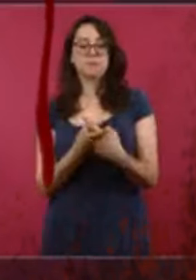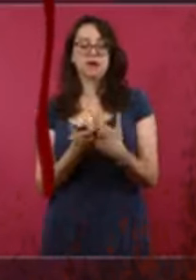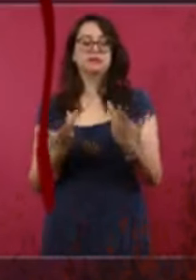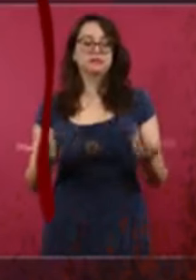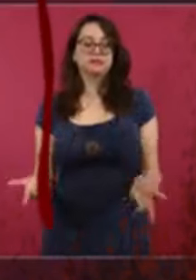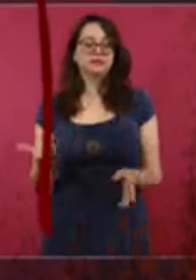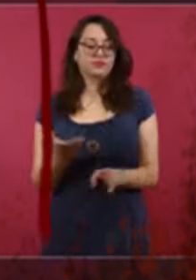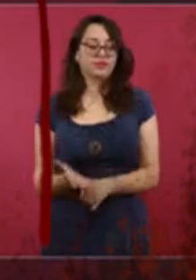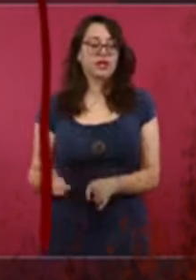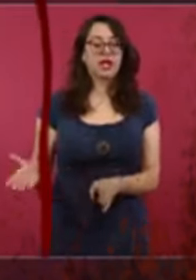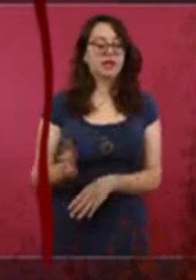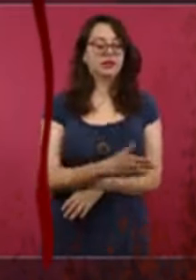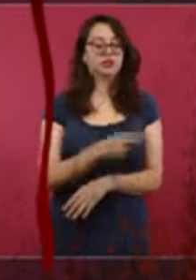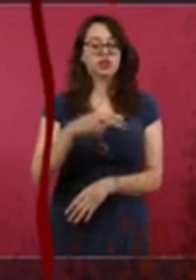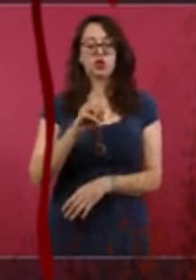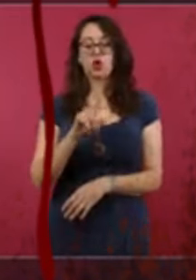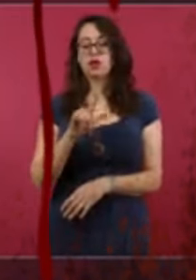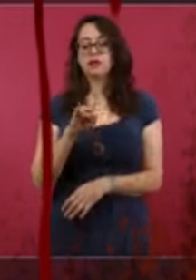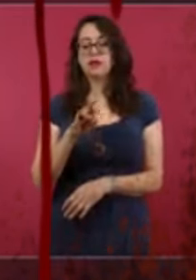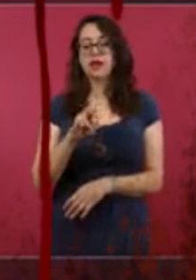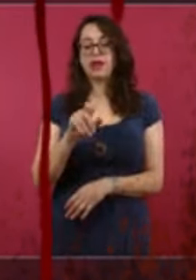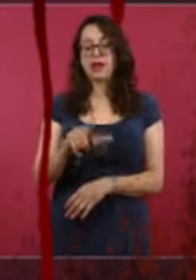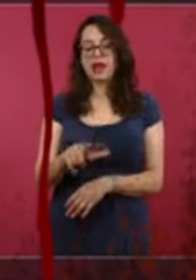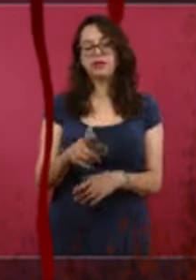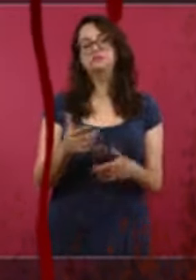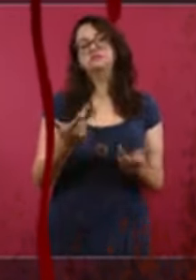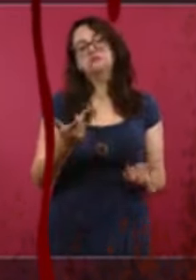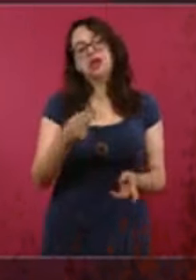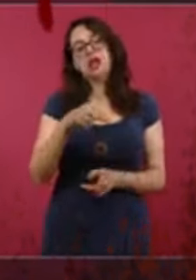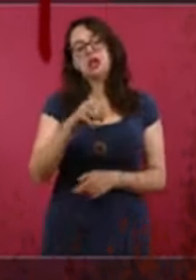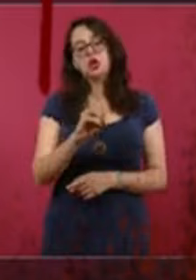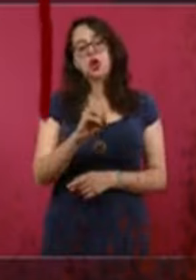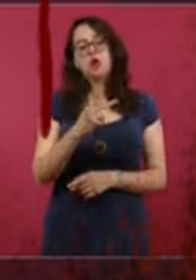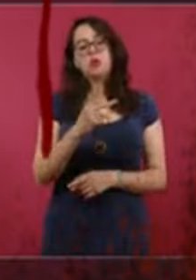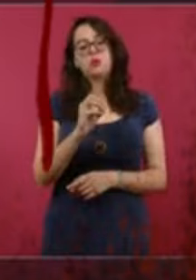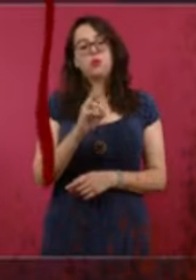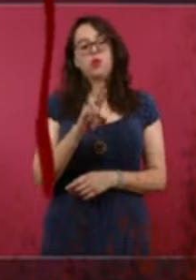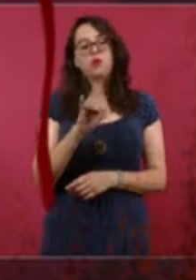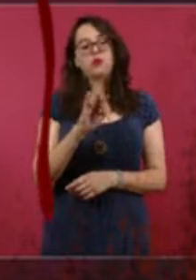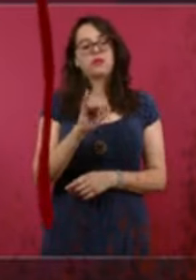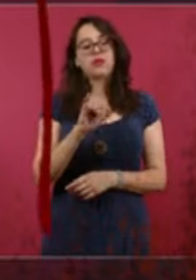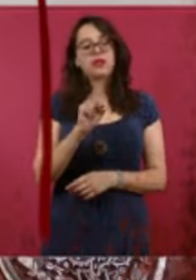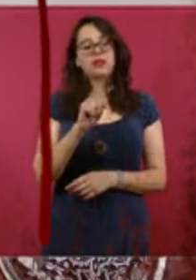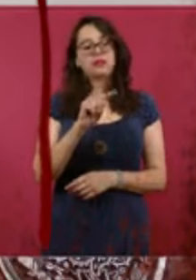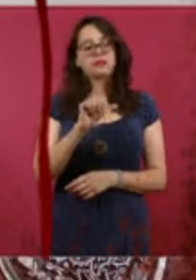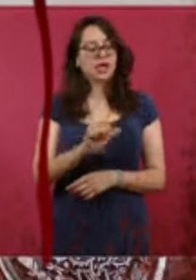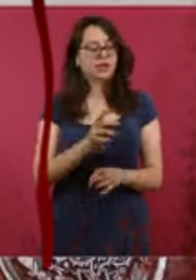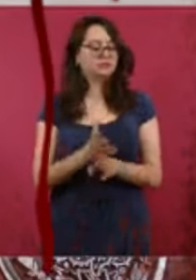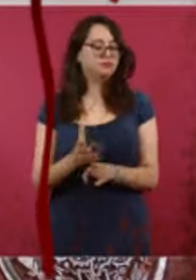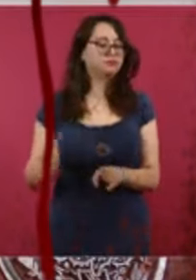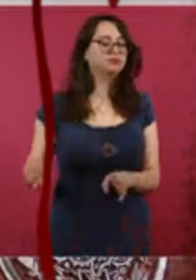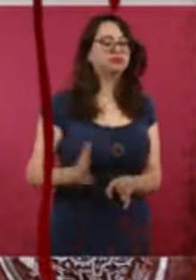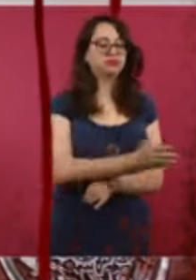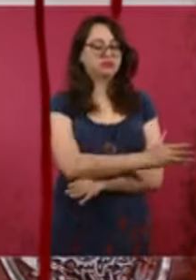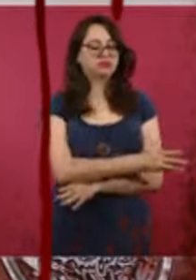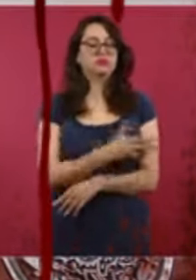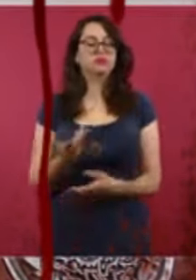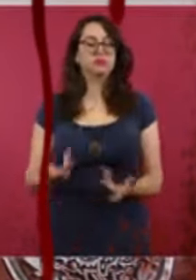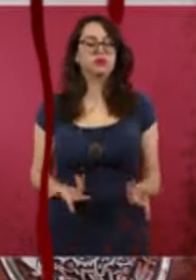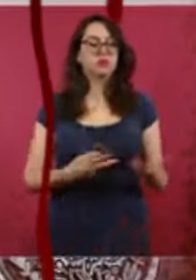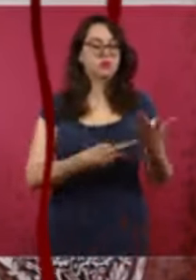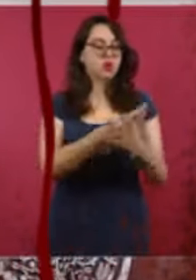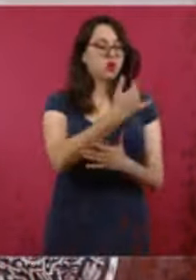muertes en la historia moderna de México. Hablamos de los muertos de homicidios, los muertos por la pandemia y ese exceso de mortalidad,